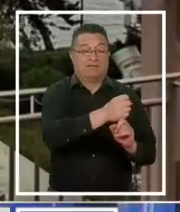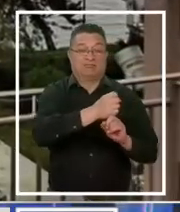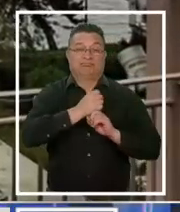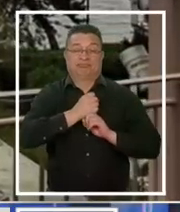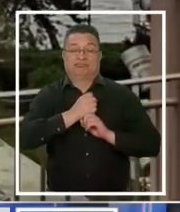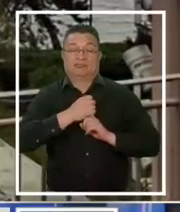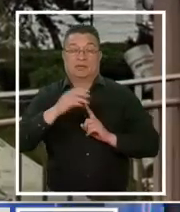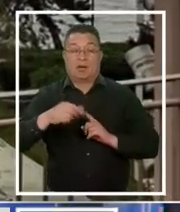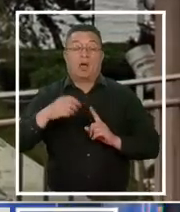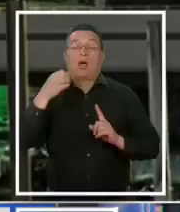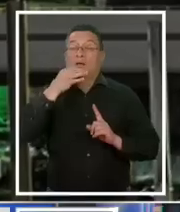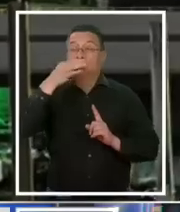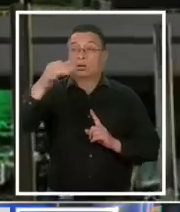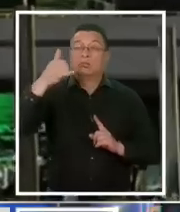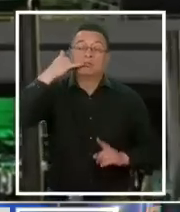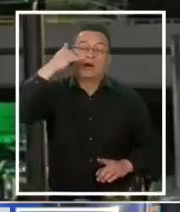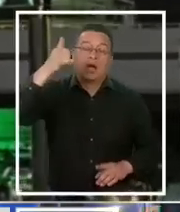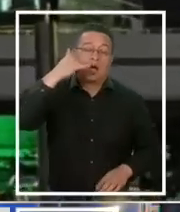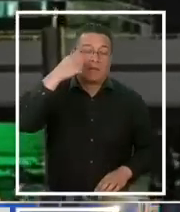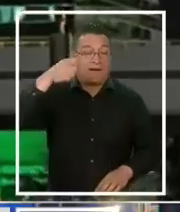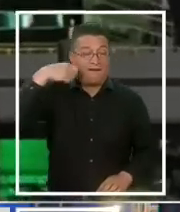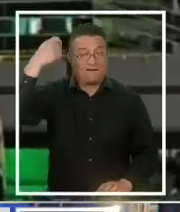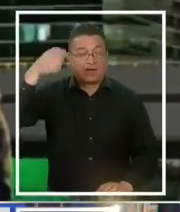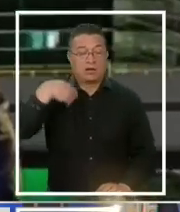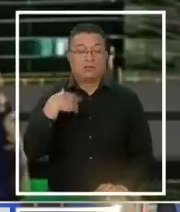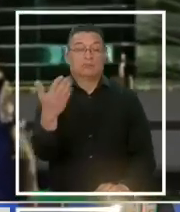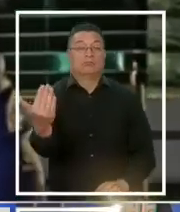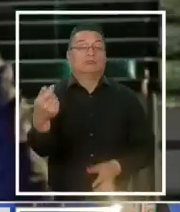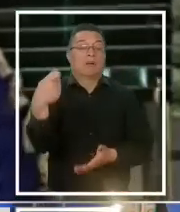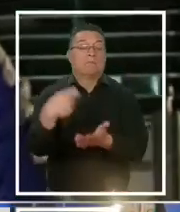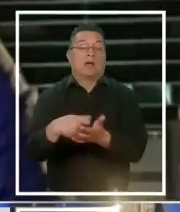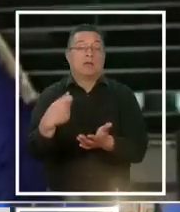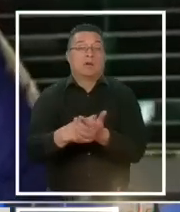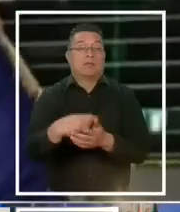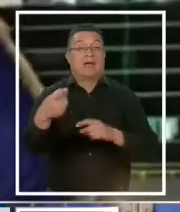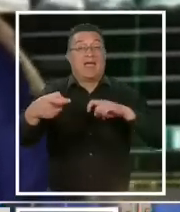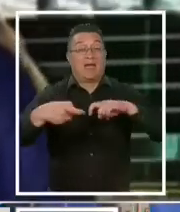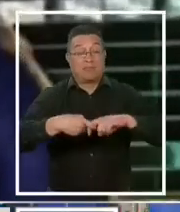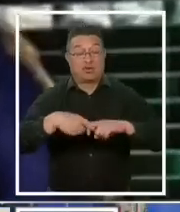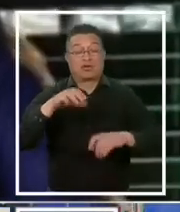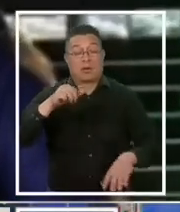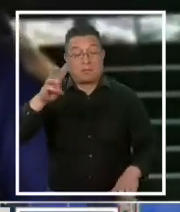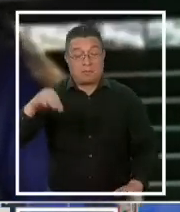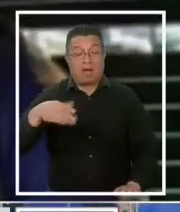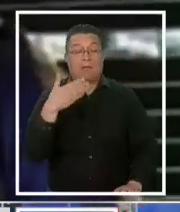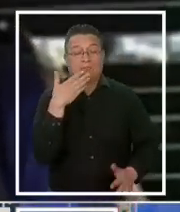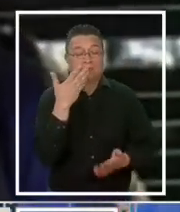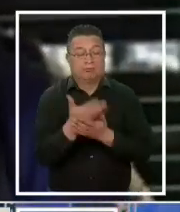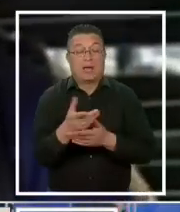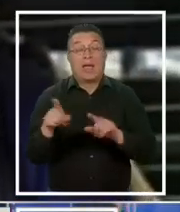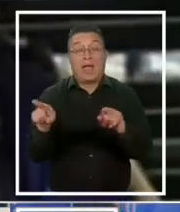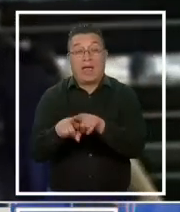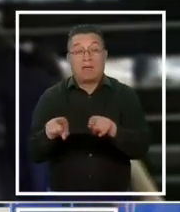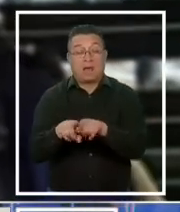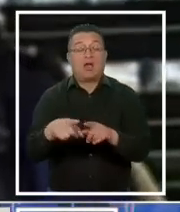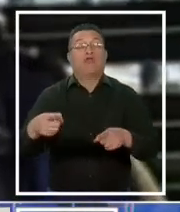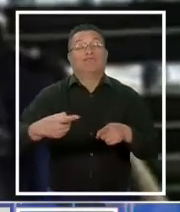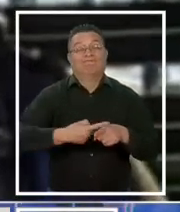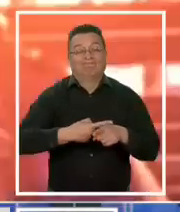una serie de mensajes llamadas y videos que le mandaban a los familiares tanto a la esposa como a la madre y también a las hermanas